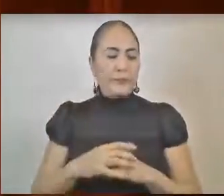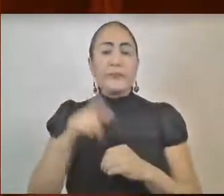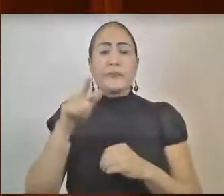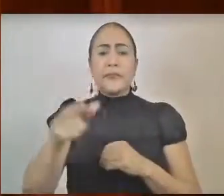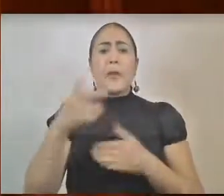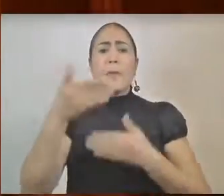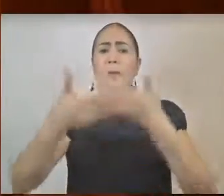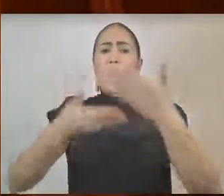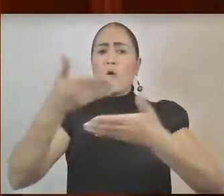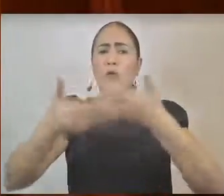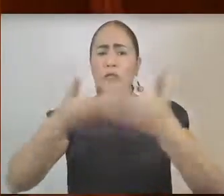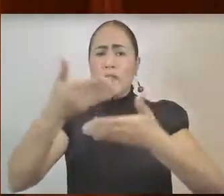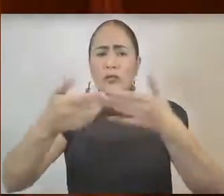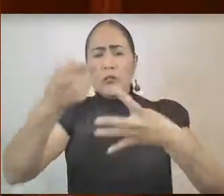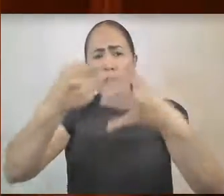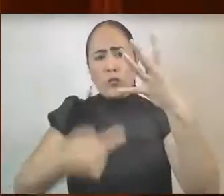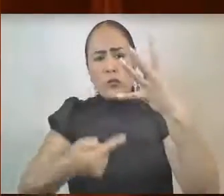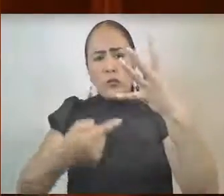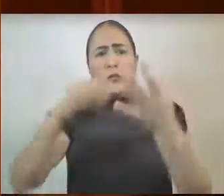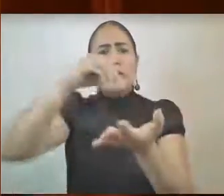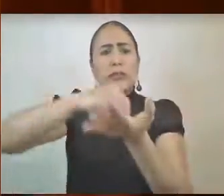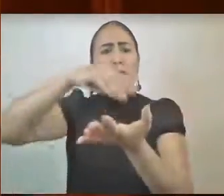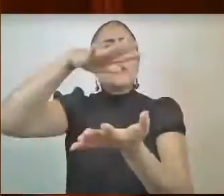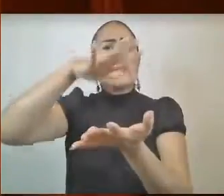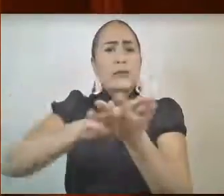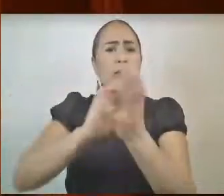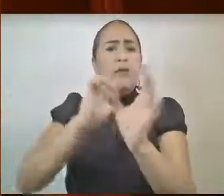se registraron